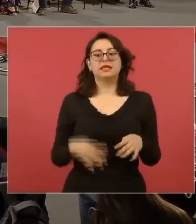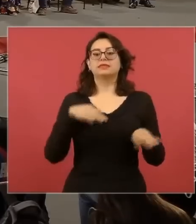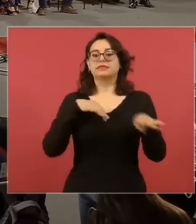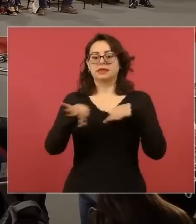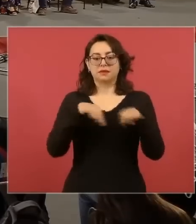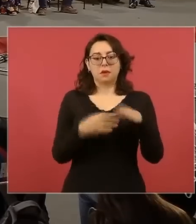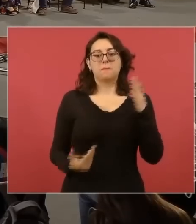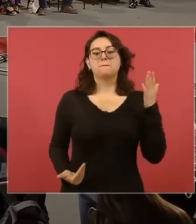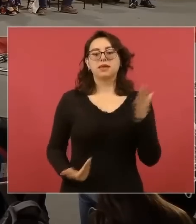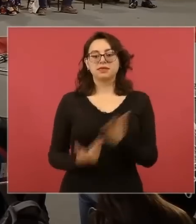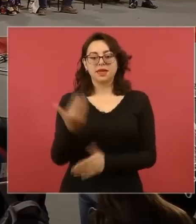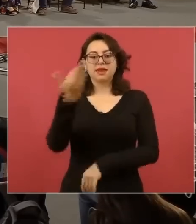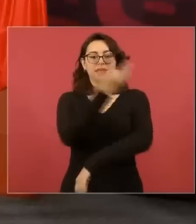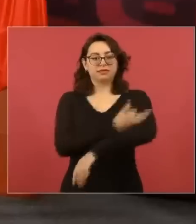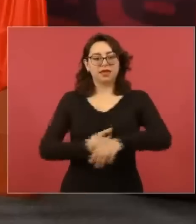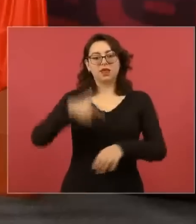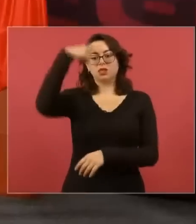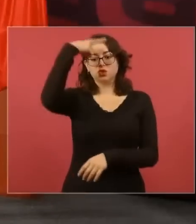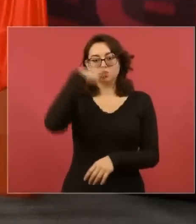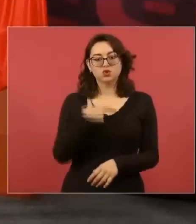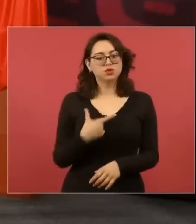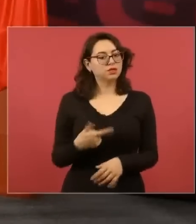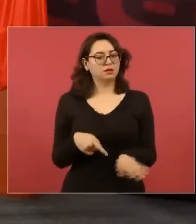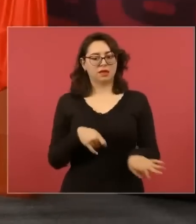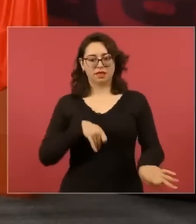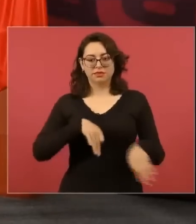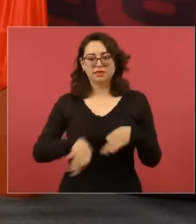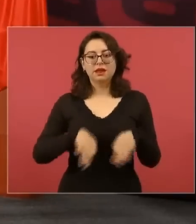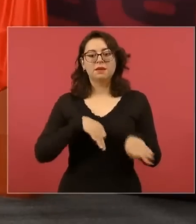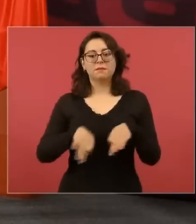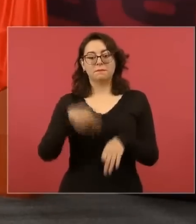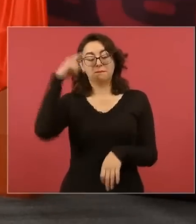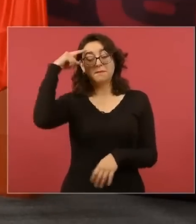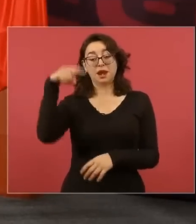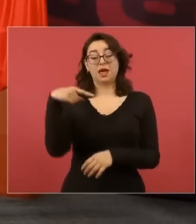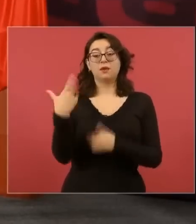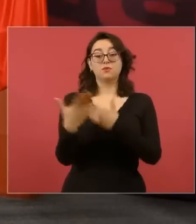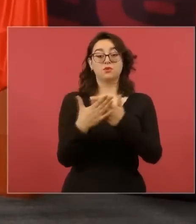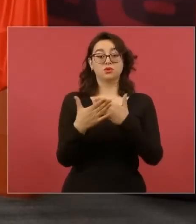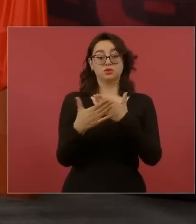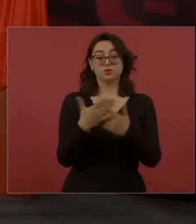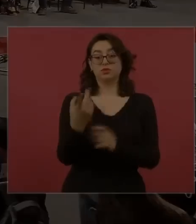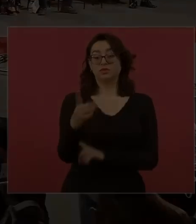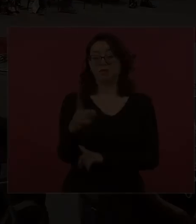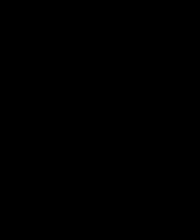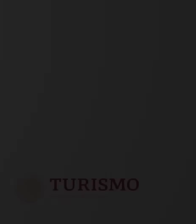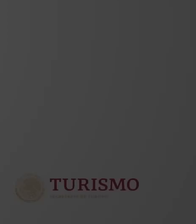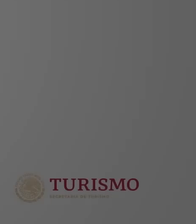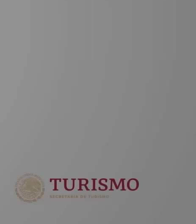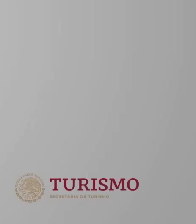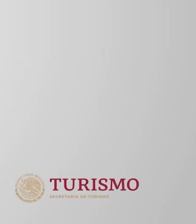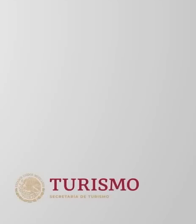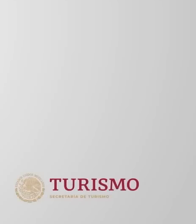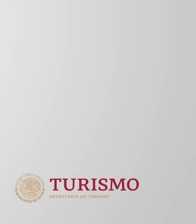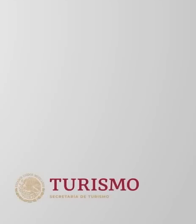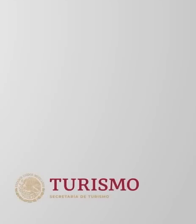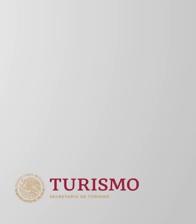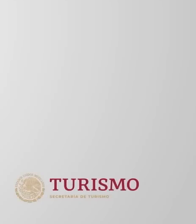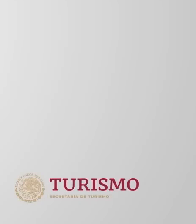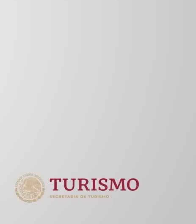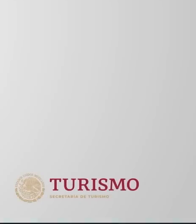para cumplir el compromiso de inaugurar el Tren Maya en diciembre del 2023.